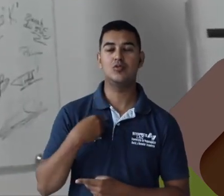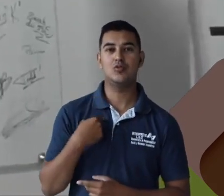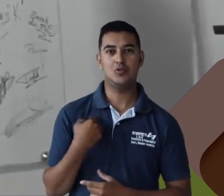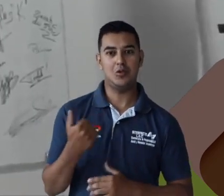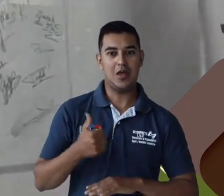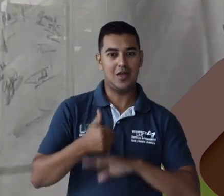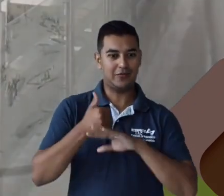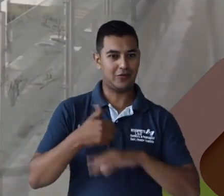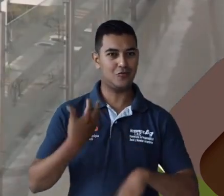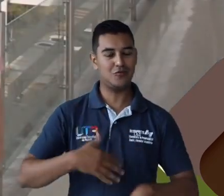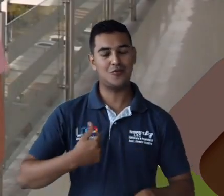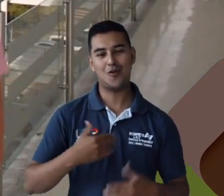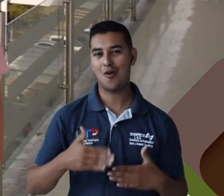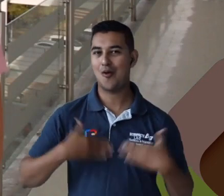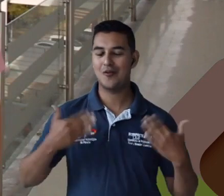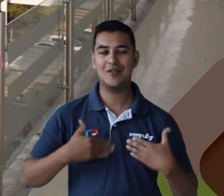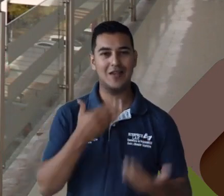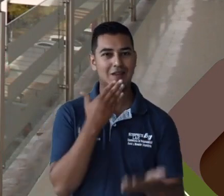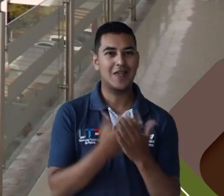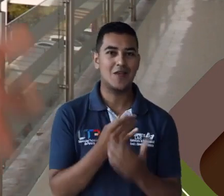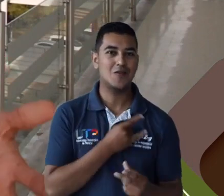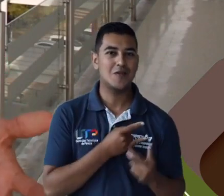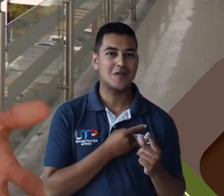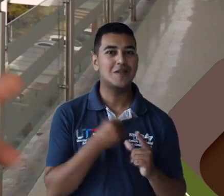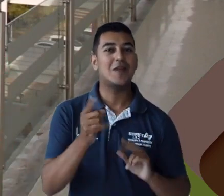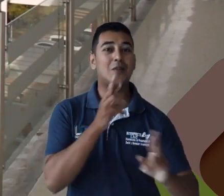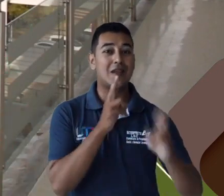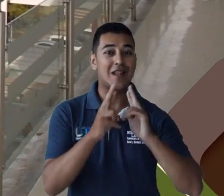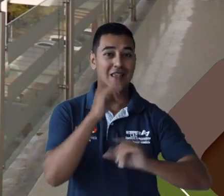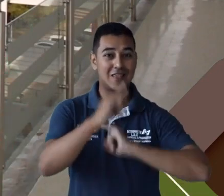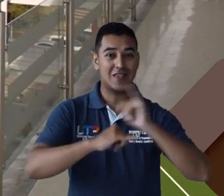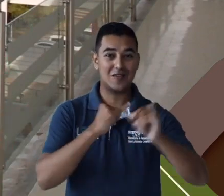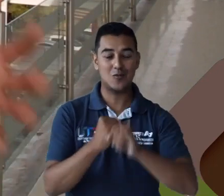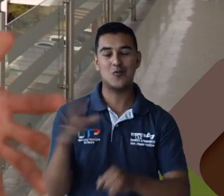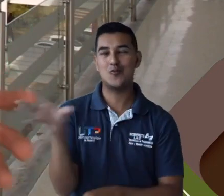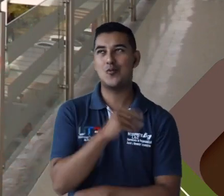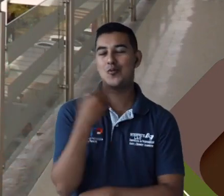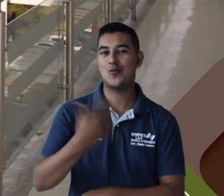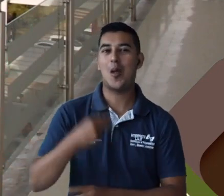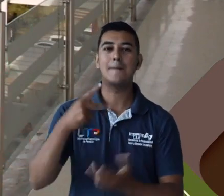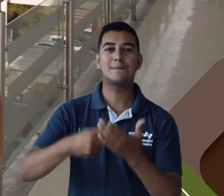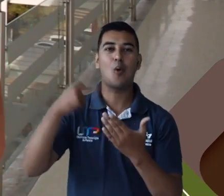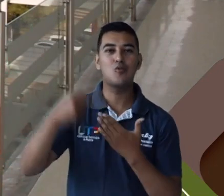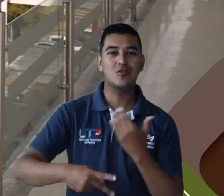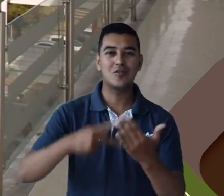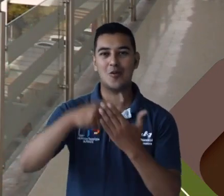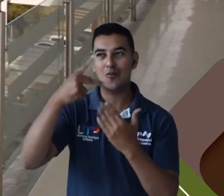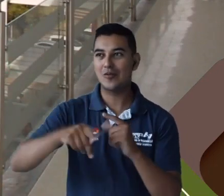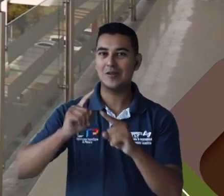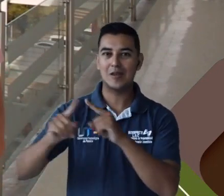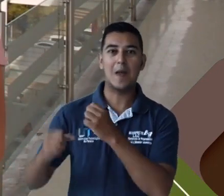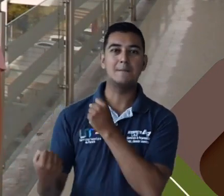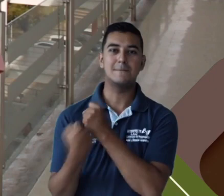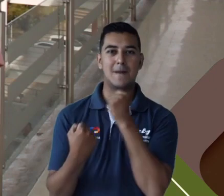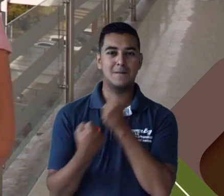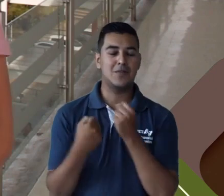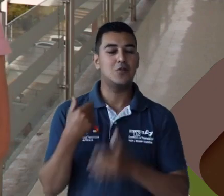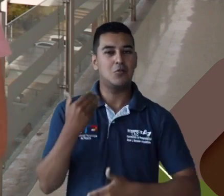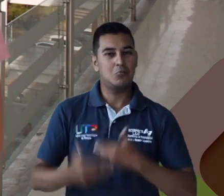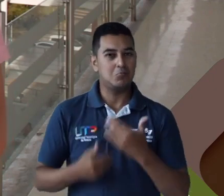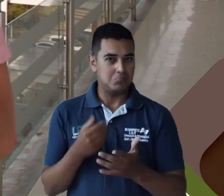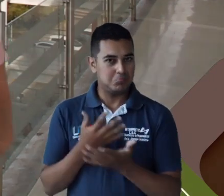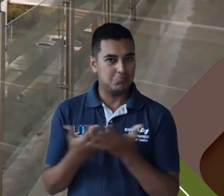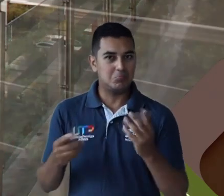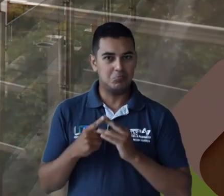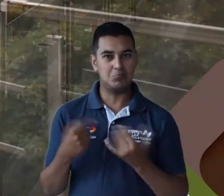muy contento. Así que agradecer a la UTP, a la Oficina de Relaciones Internacionales y a todos los proyectos que nos ayudan a llegar a este